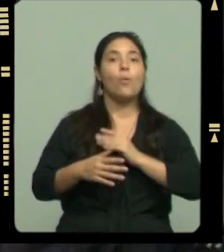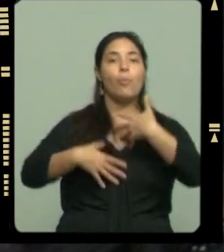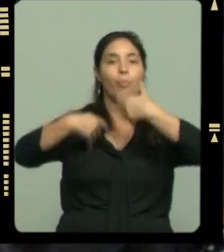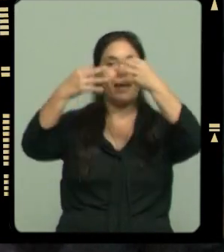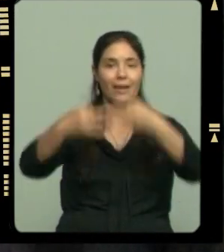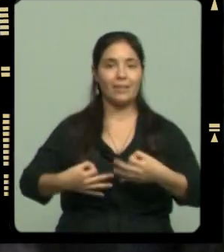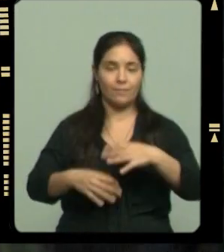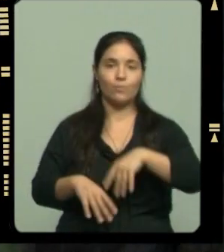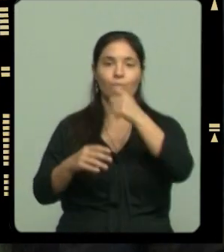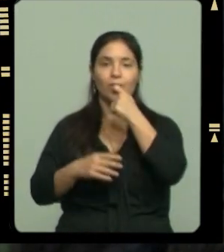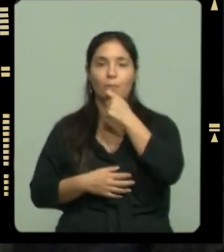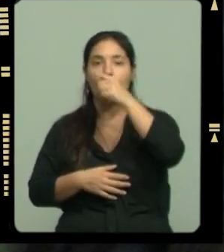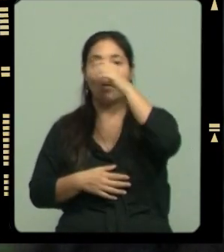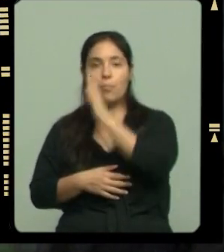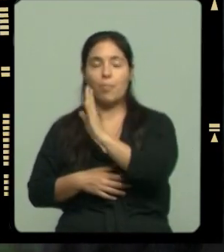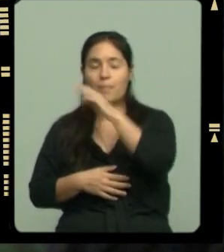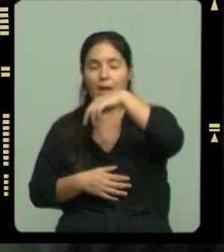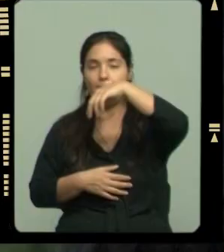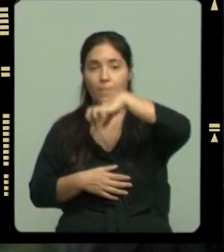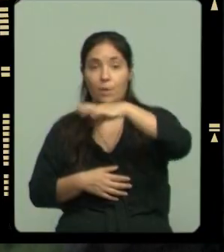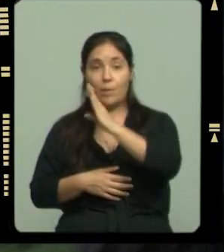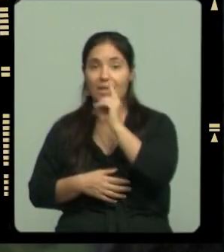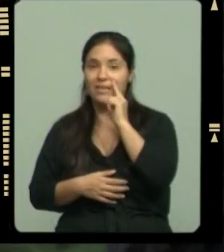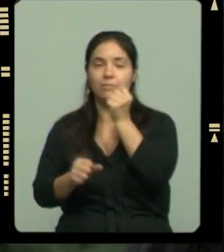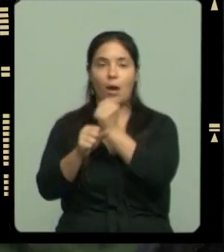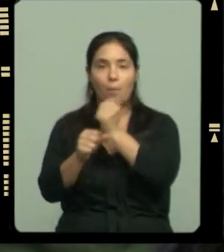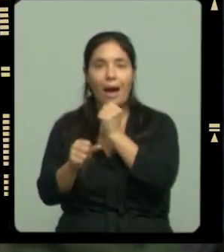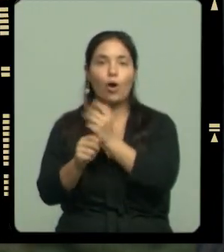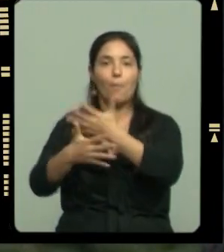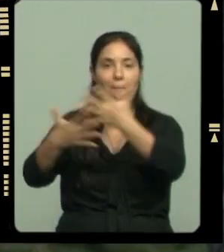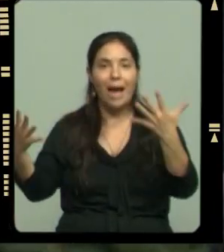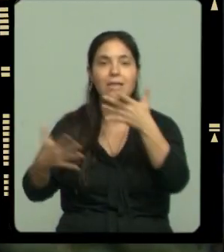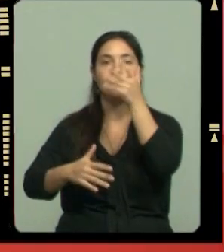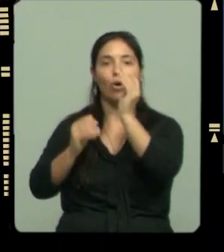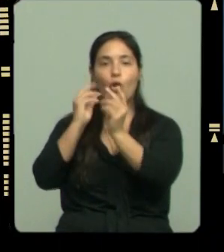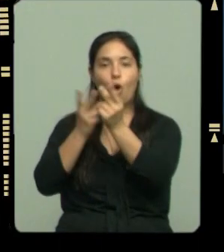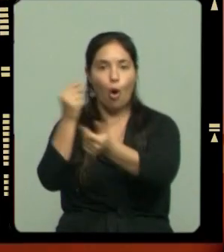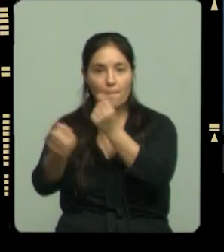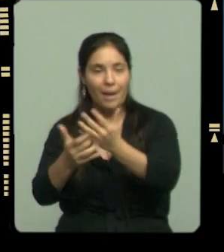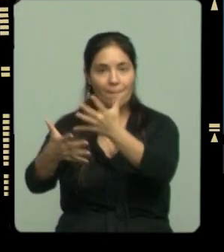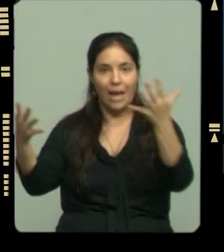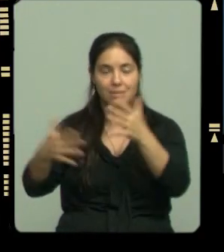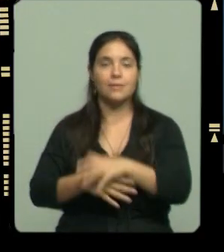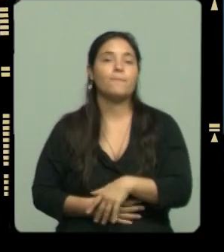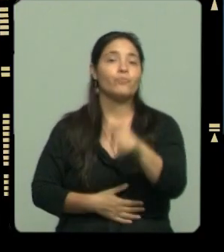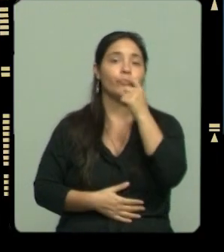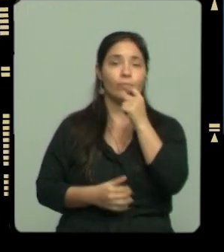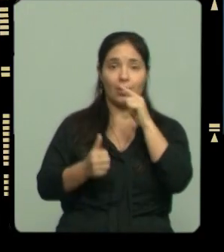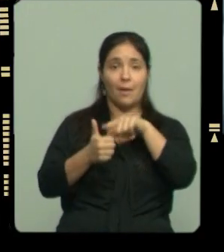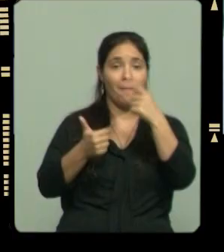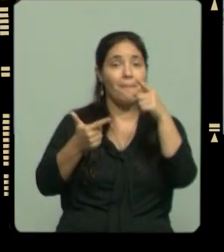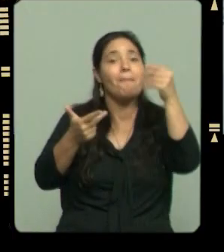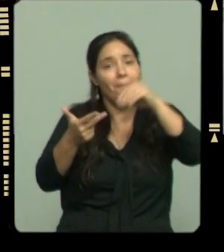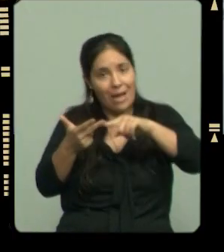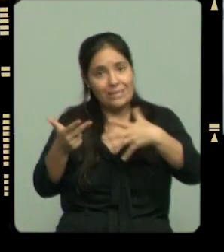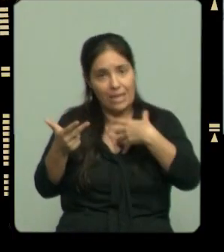mirada antigua al PBI. Si un país de mayor PBI, en teoría genera mayor bienestar porque había más empleo, más consumo. Después empezaron a ver que aspectos como la